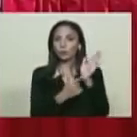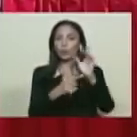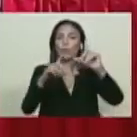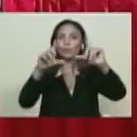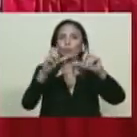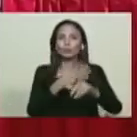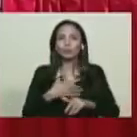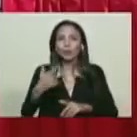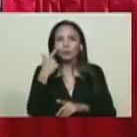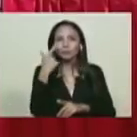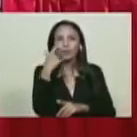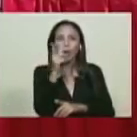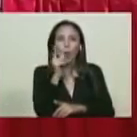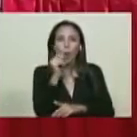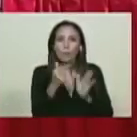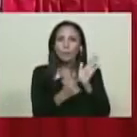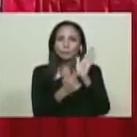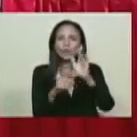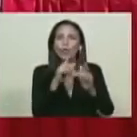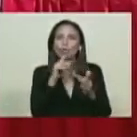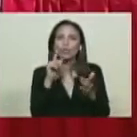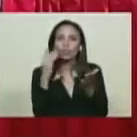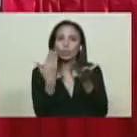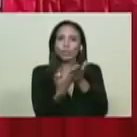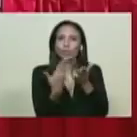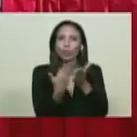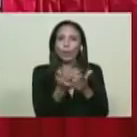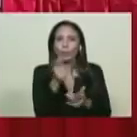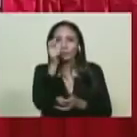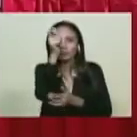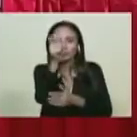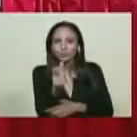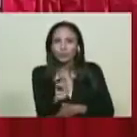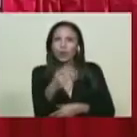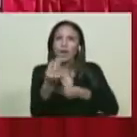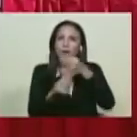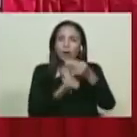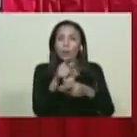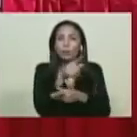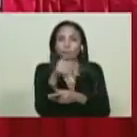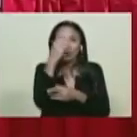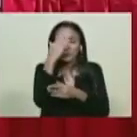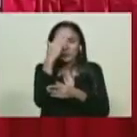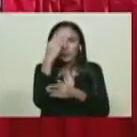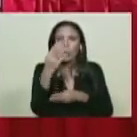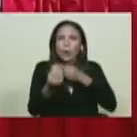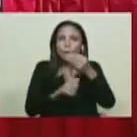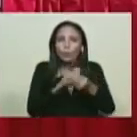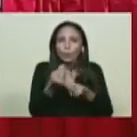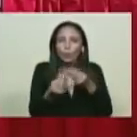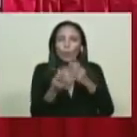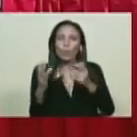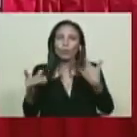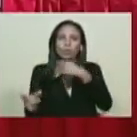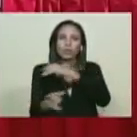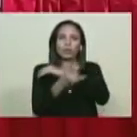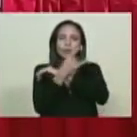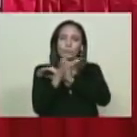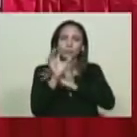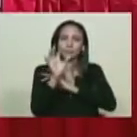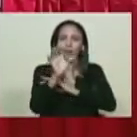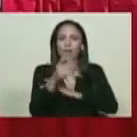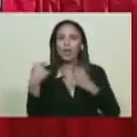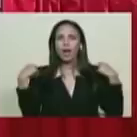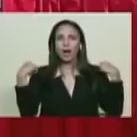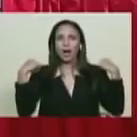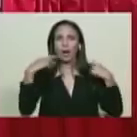foto, mostrara el nombre, hiciera la denuncia para que ustedes sepan cómo actúan estos traidores que se visten